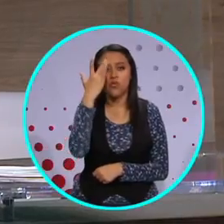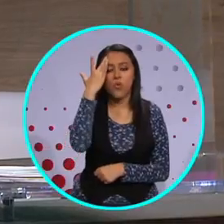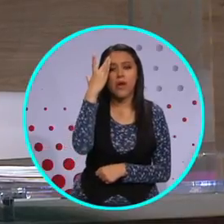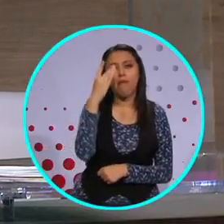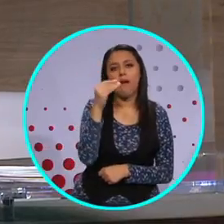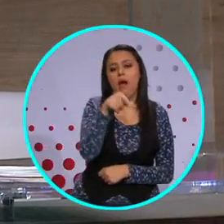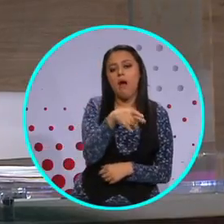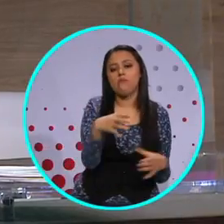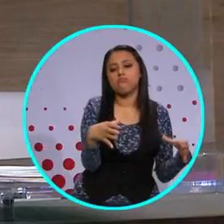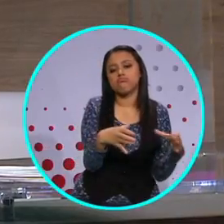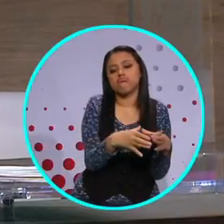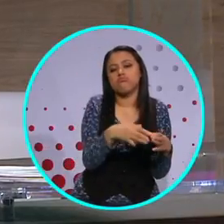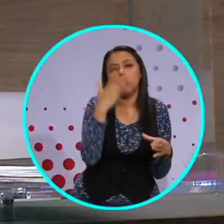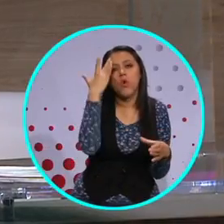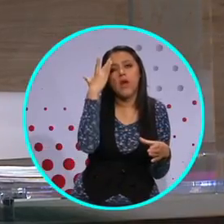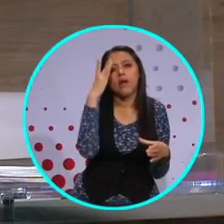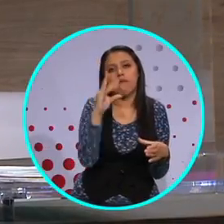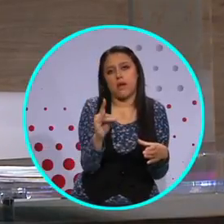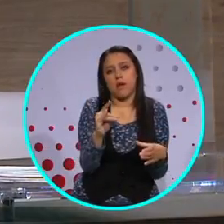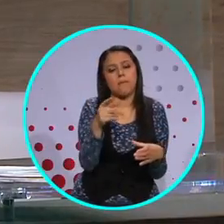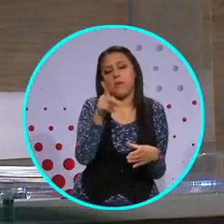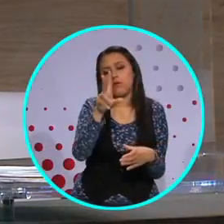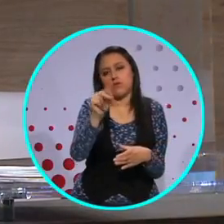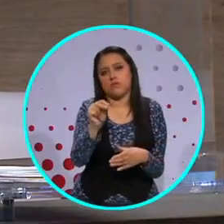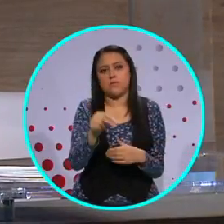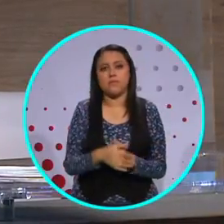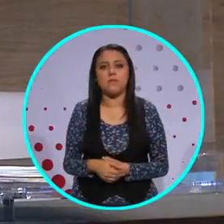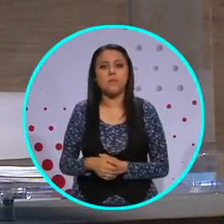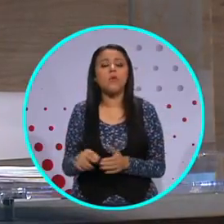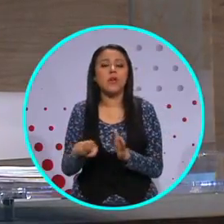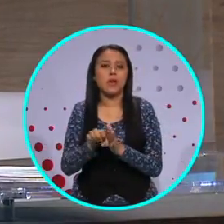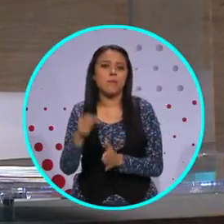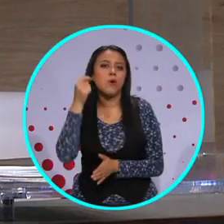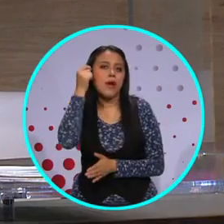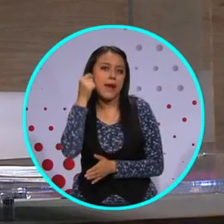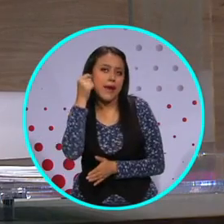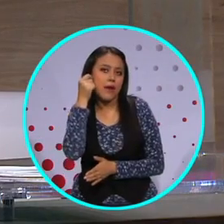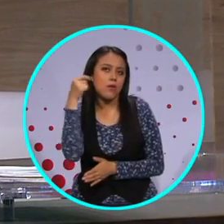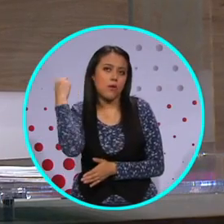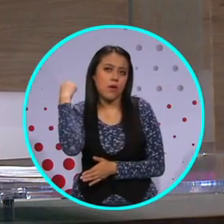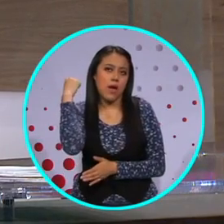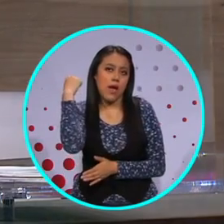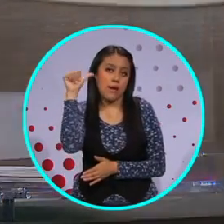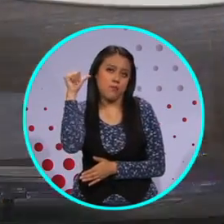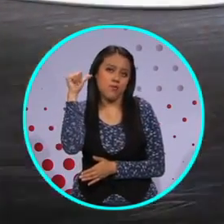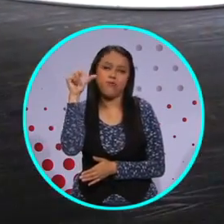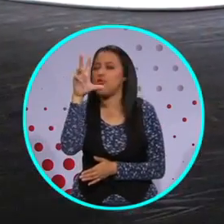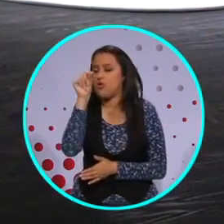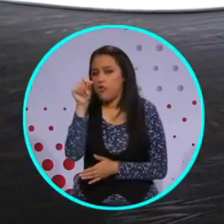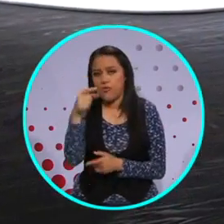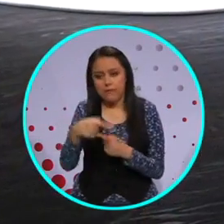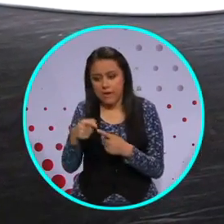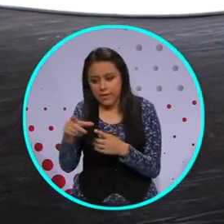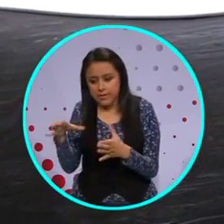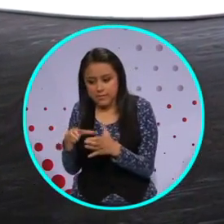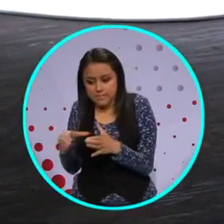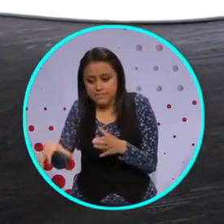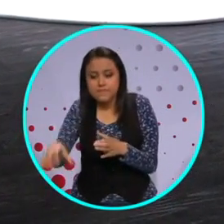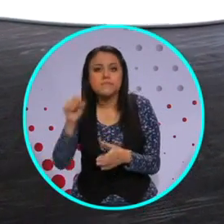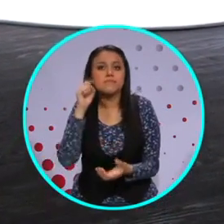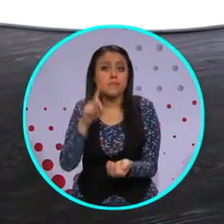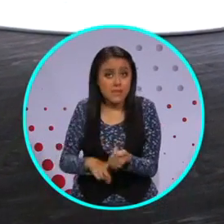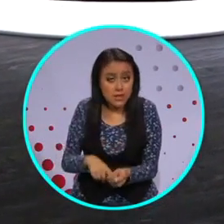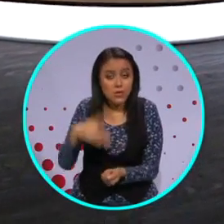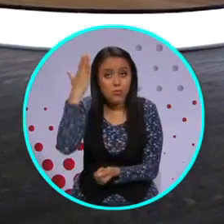ejemplo hablamos de cuernavaca es lo que pasaba con guerrero acaba de acapulco pero no hay mucho más y zonas donde se necesita mucho